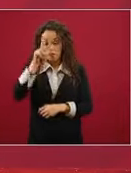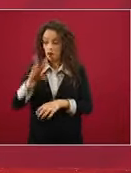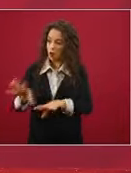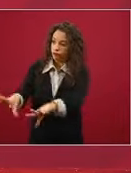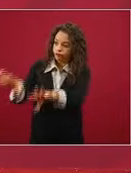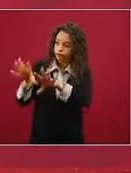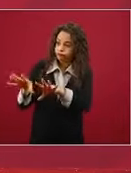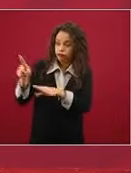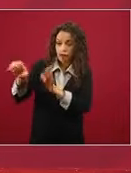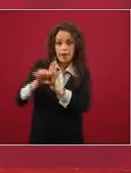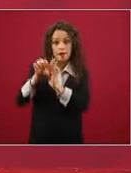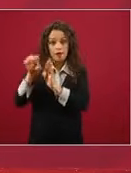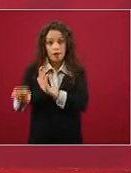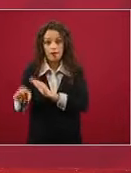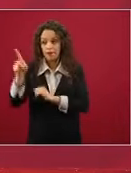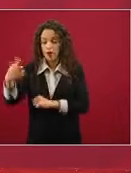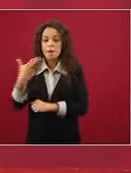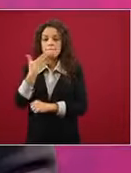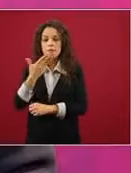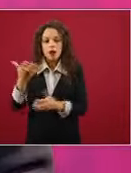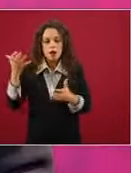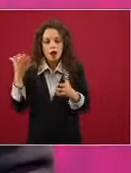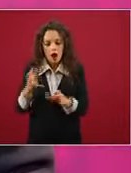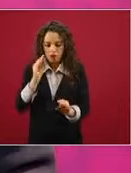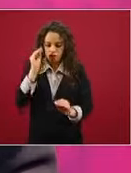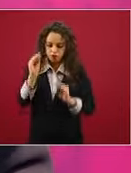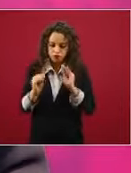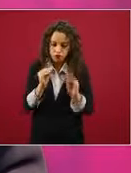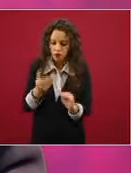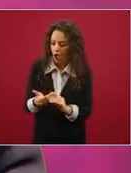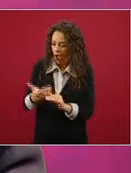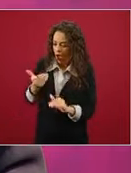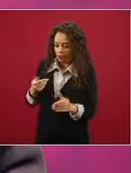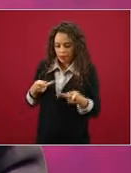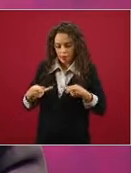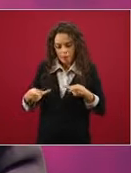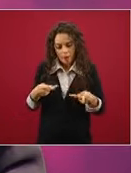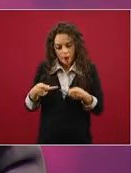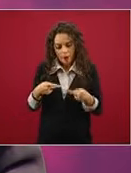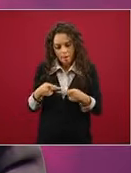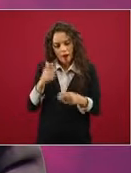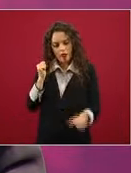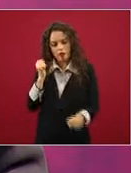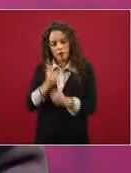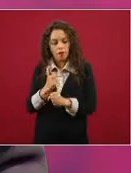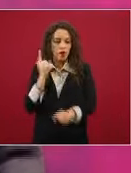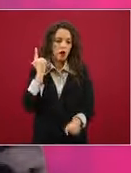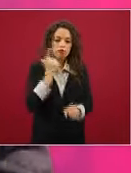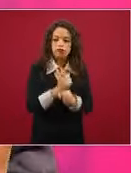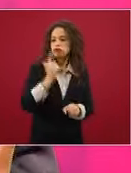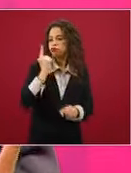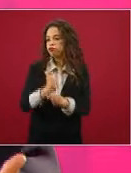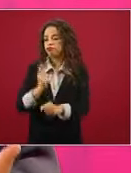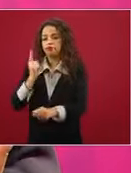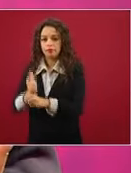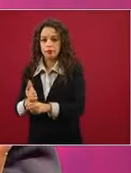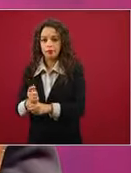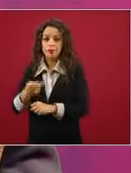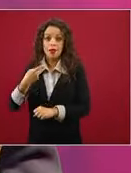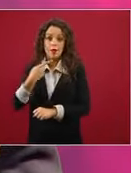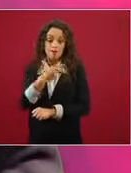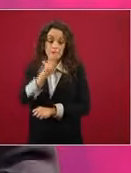destacables de un trabajo estructurado de prevención y de anticipación, pero es una ciudad muy